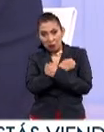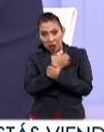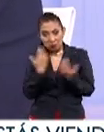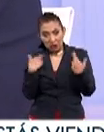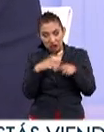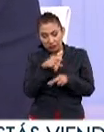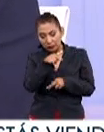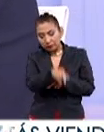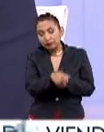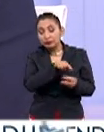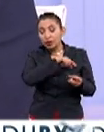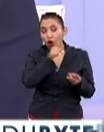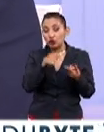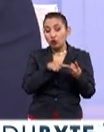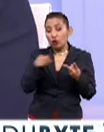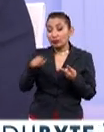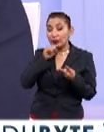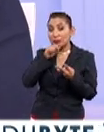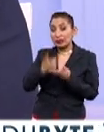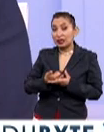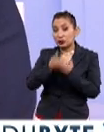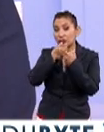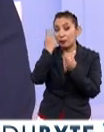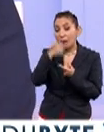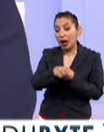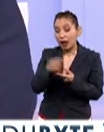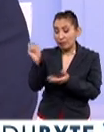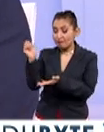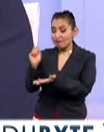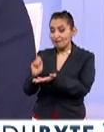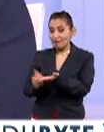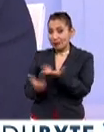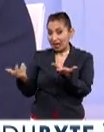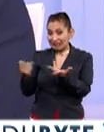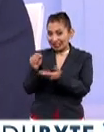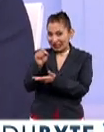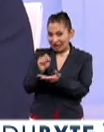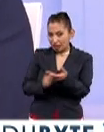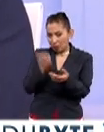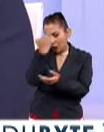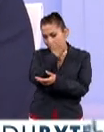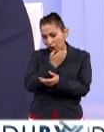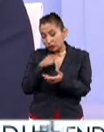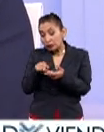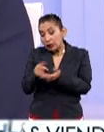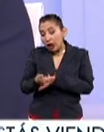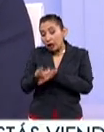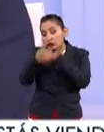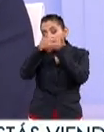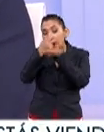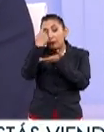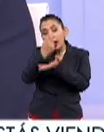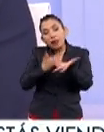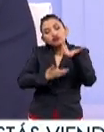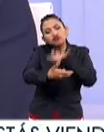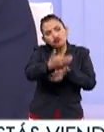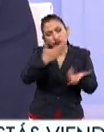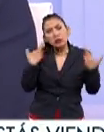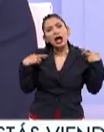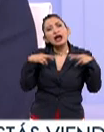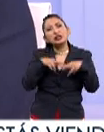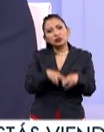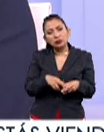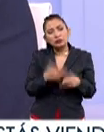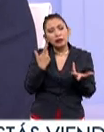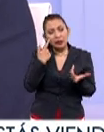Y por el otro lado es generar un instrumento, como lo decía Ana Laura, que permita el diálogo con los docentes. Es